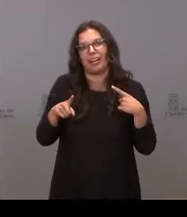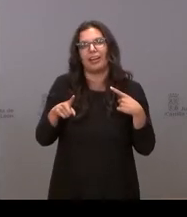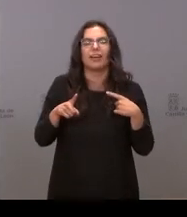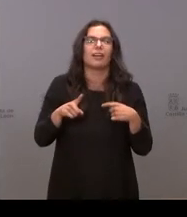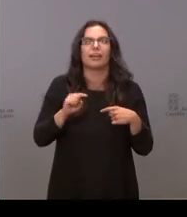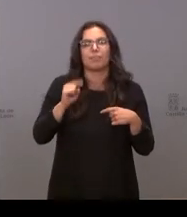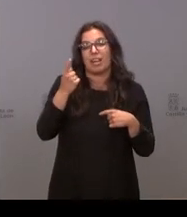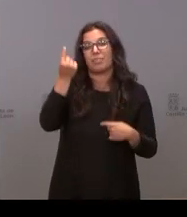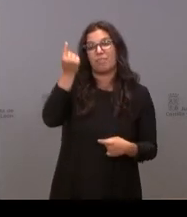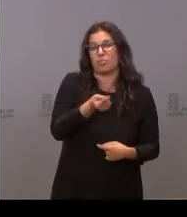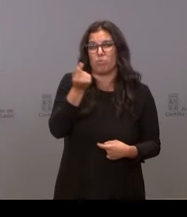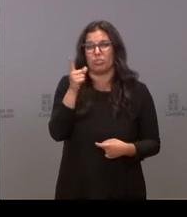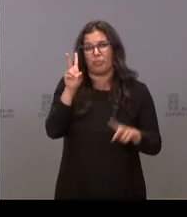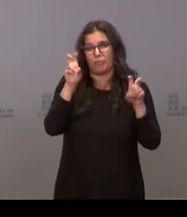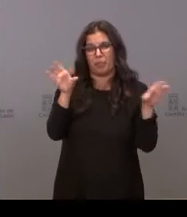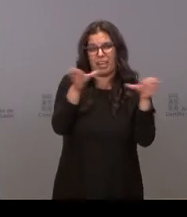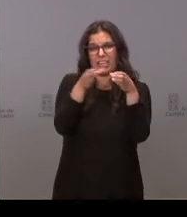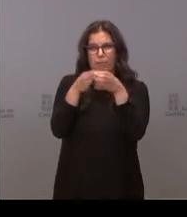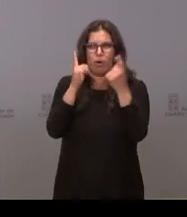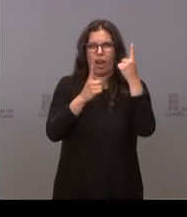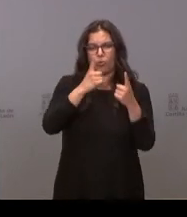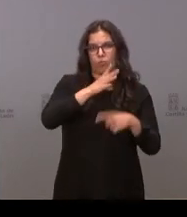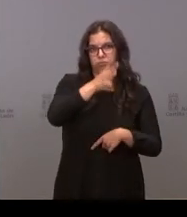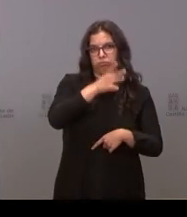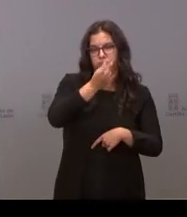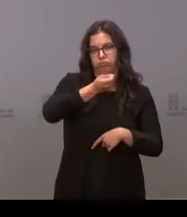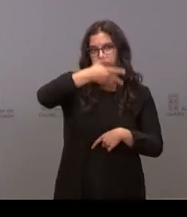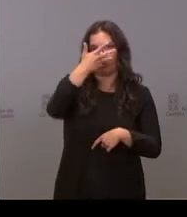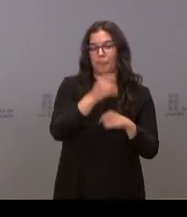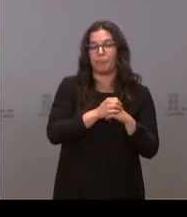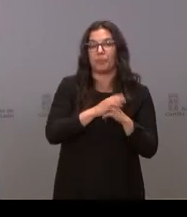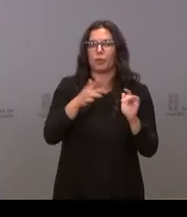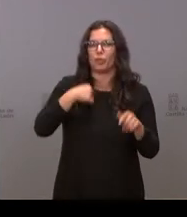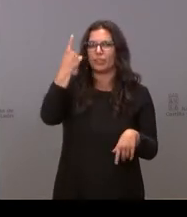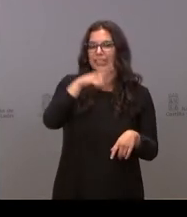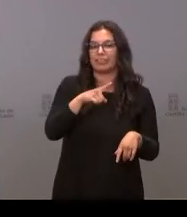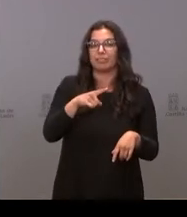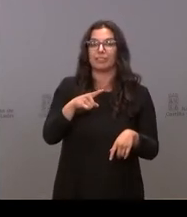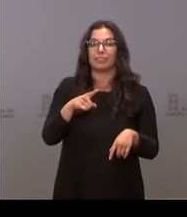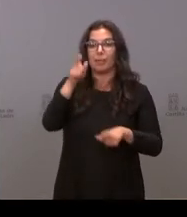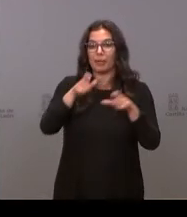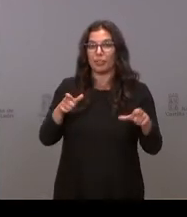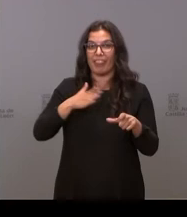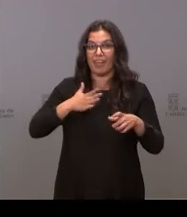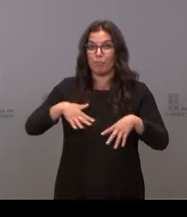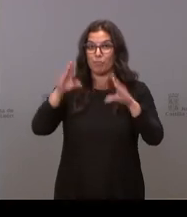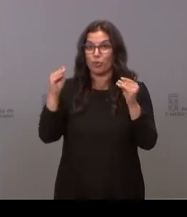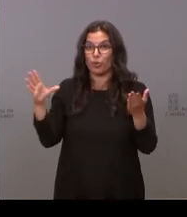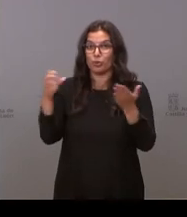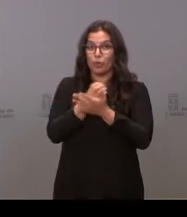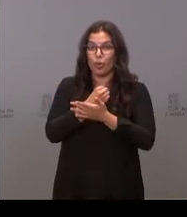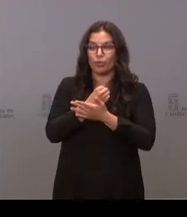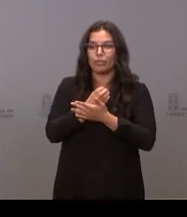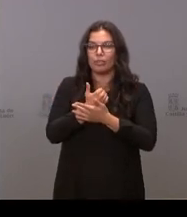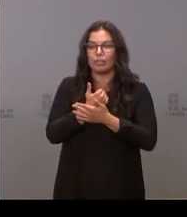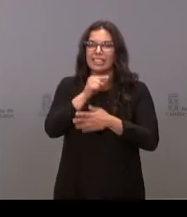todo, de presupuesto. Pero estoy convencido que en el corazón de todos los burgaleses es como si hubierais ganado también